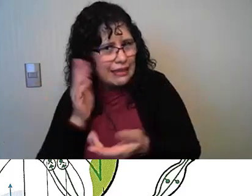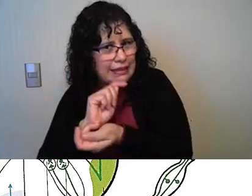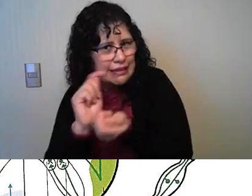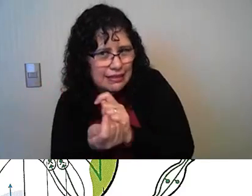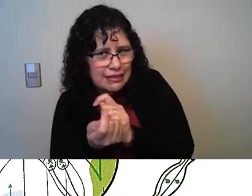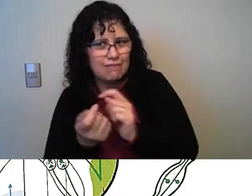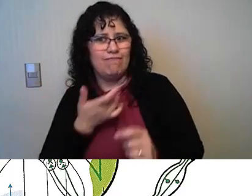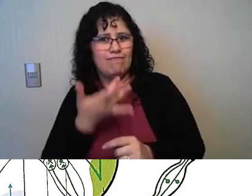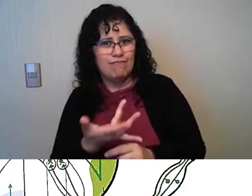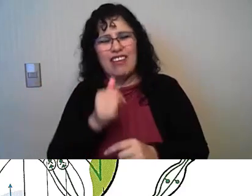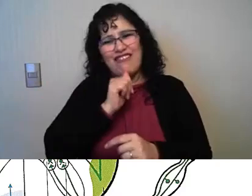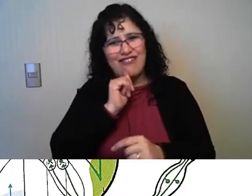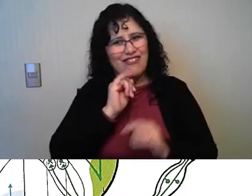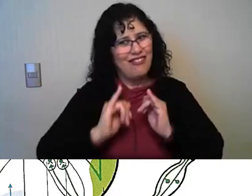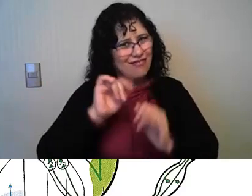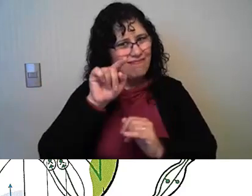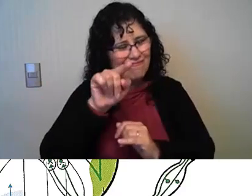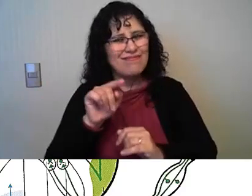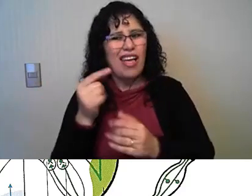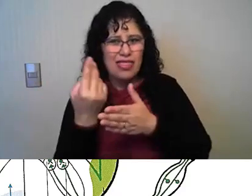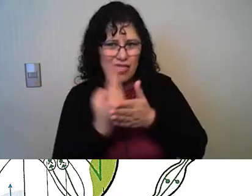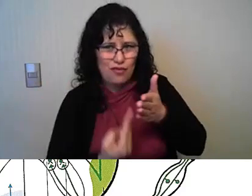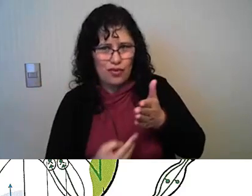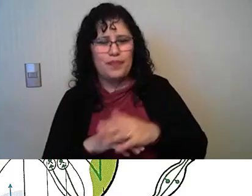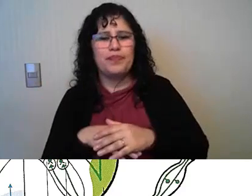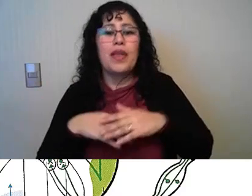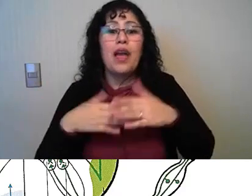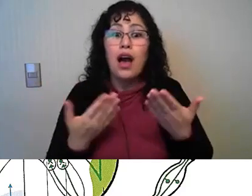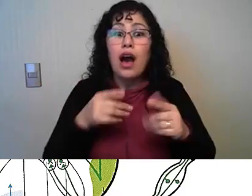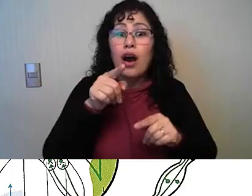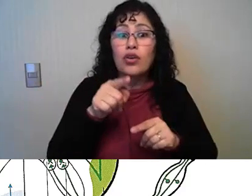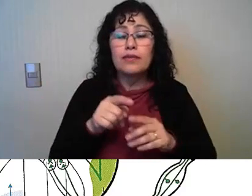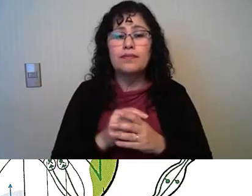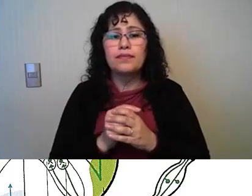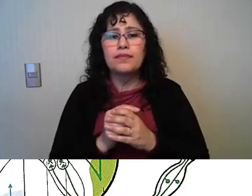La información auditiva nos está demostrando esto, que es de carácter